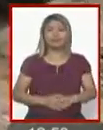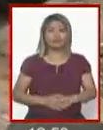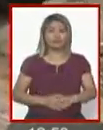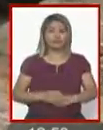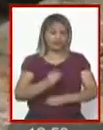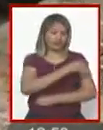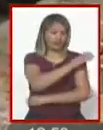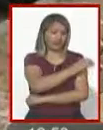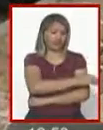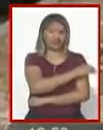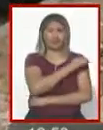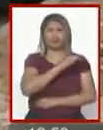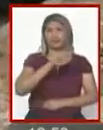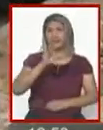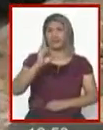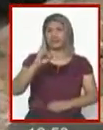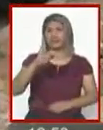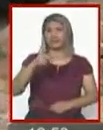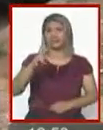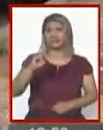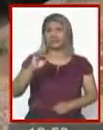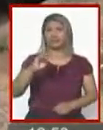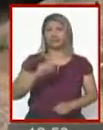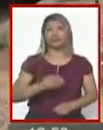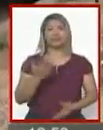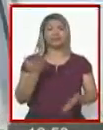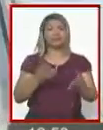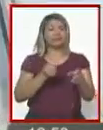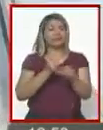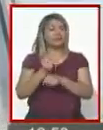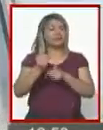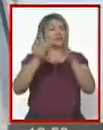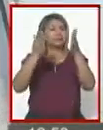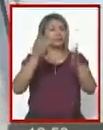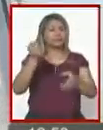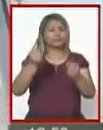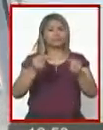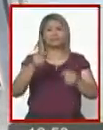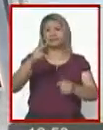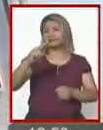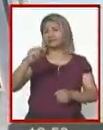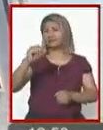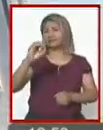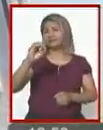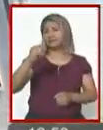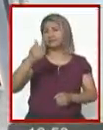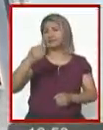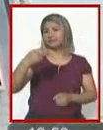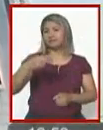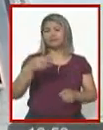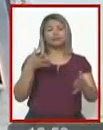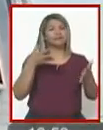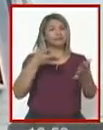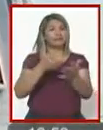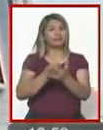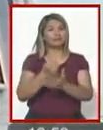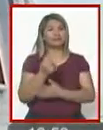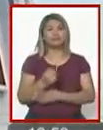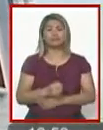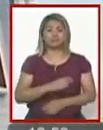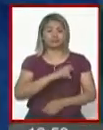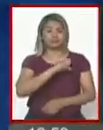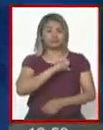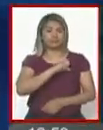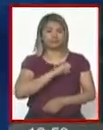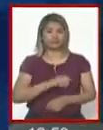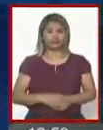En la clínica Figueroa también se encuentra internado el presunto conductor del vehículo Noah, que atropelló a los 12 policías en el municipio de